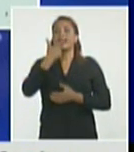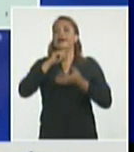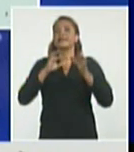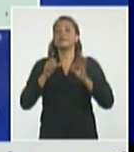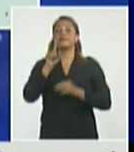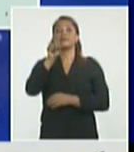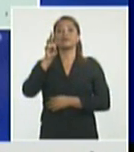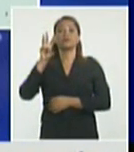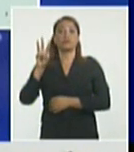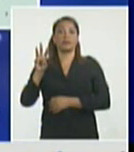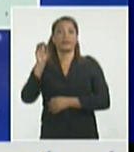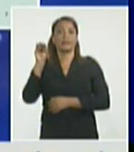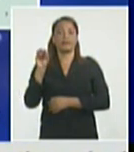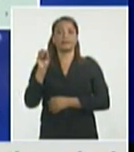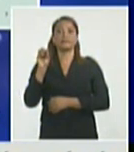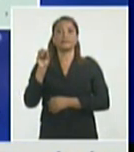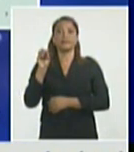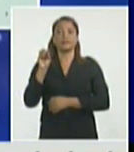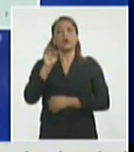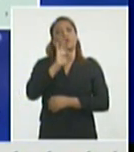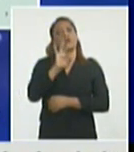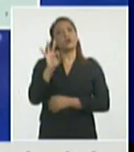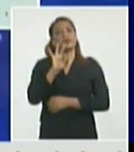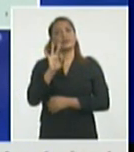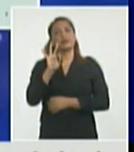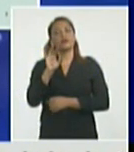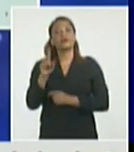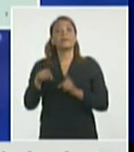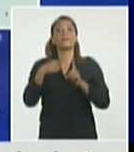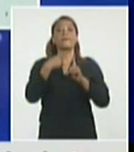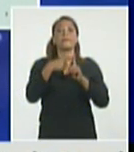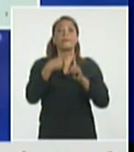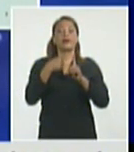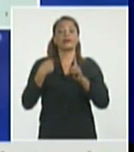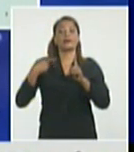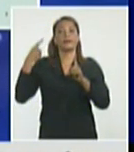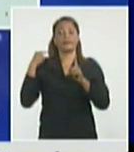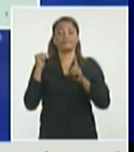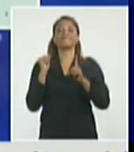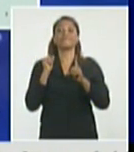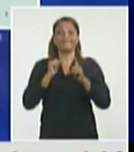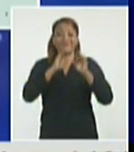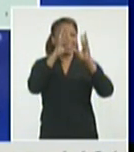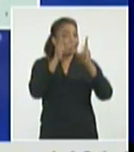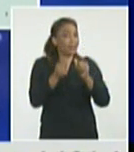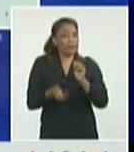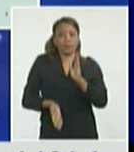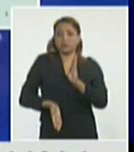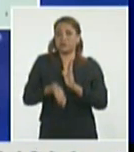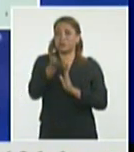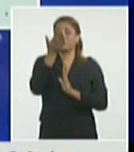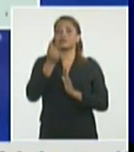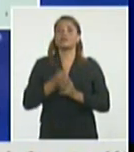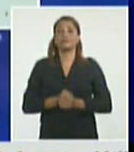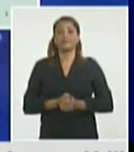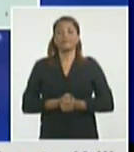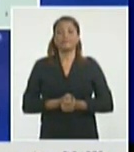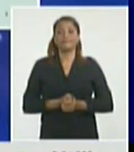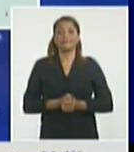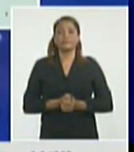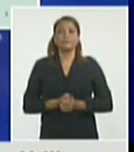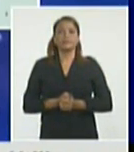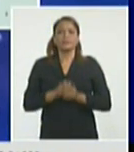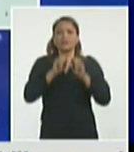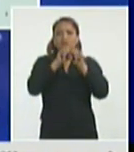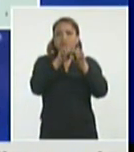casos autóctonos, 88 más que el día anterior, también una cifra elevada,